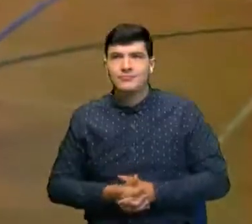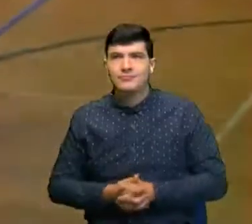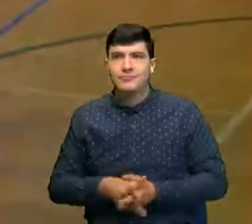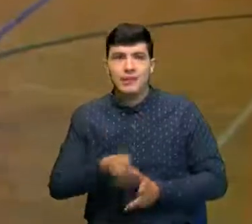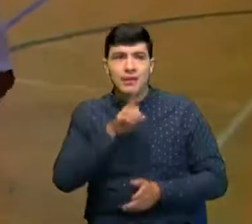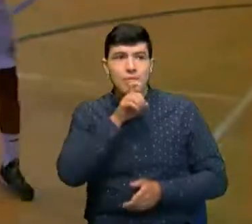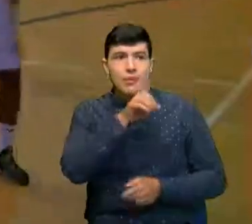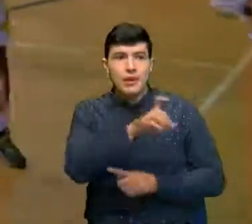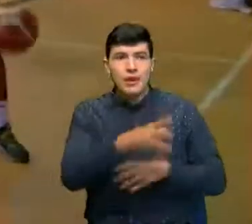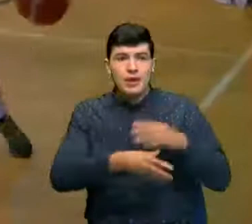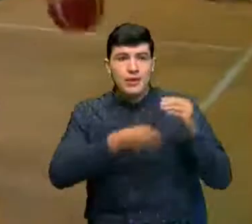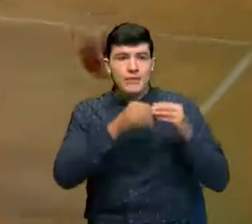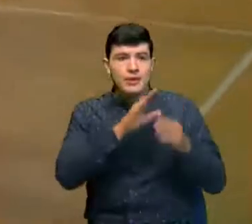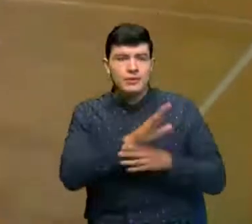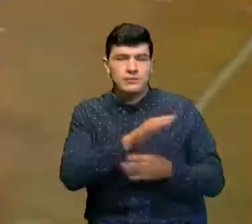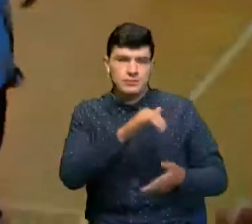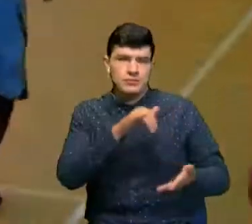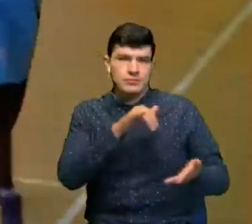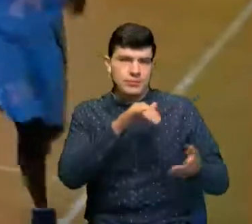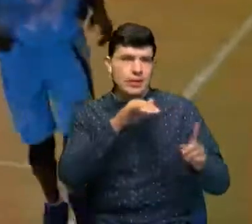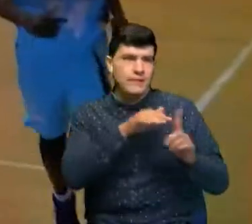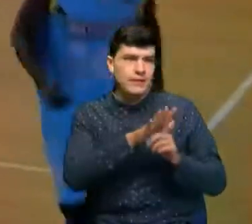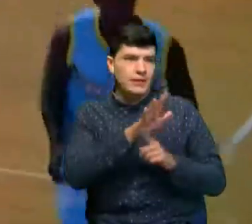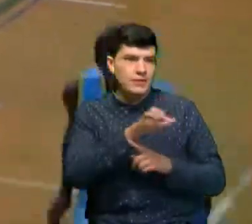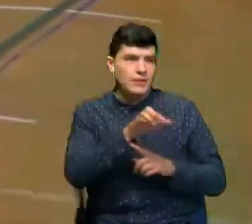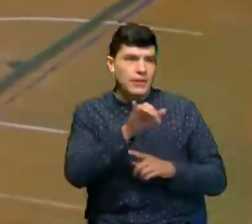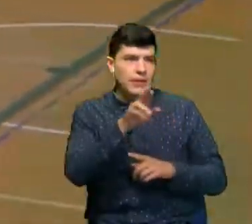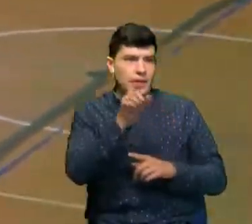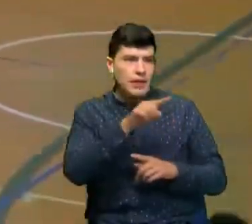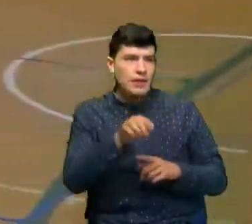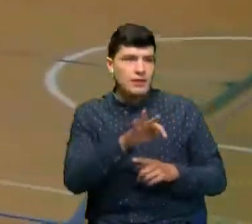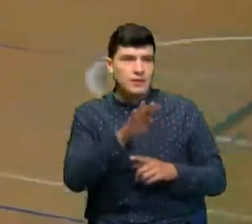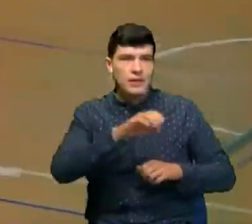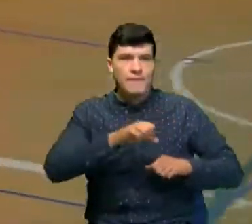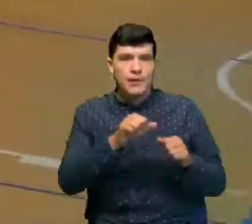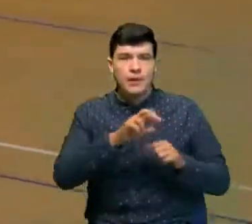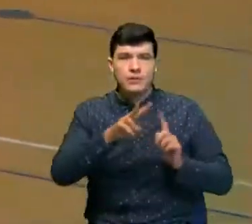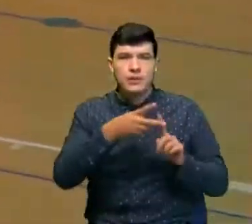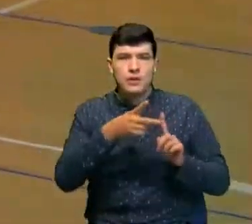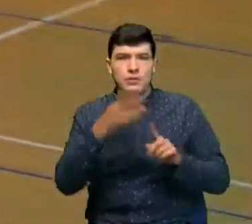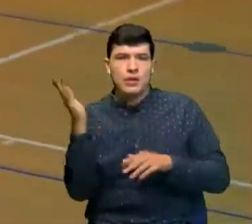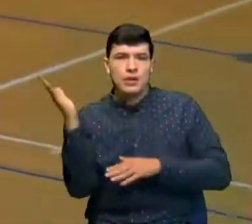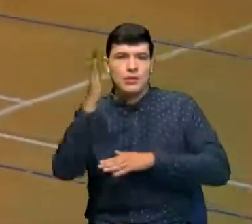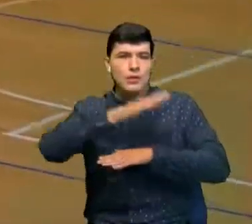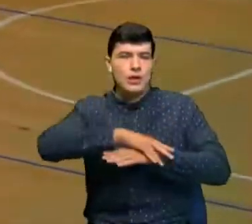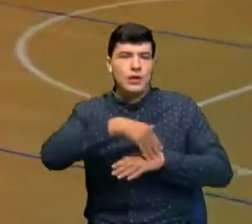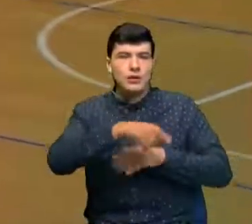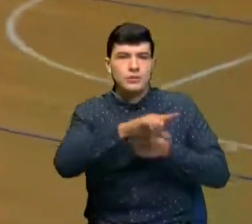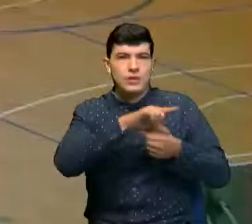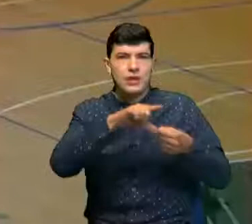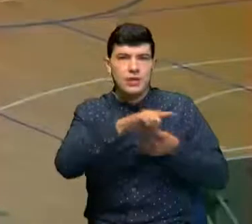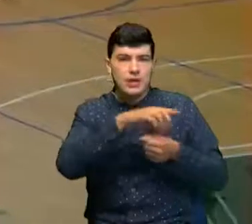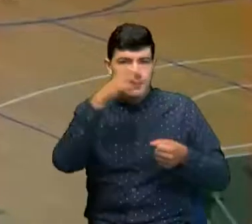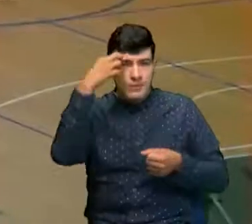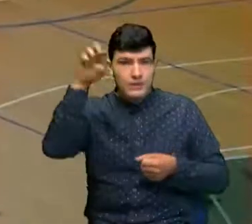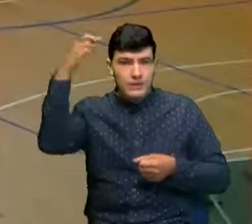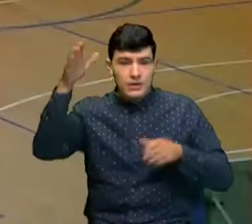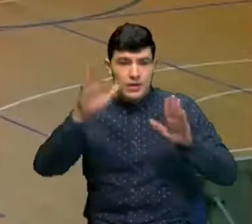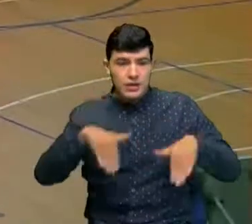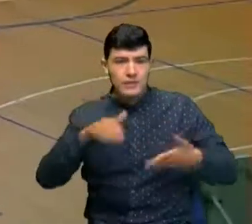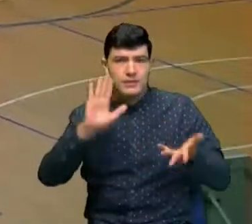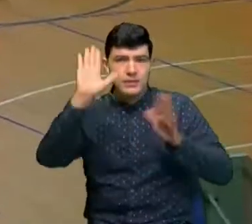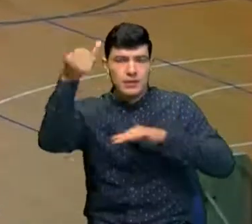Búcaro sumó una derrota y una victoria ante Piratas de Bogotá en la segunda jornada de la Liga Profesional de Baloncesto